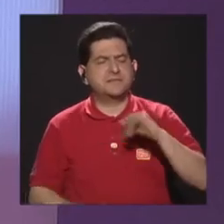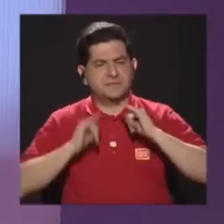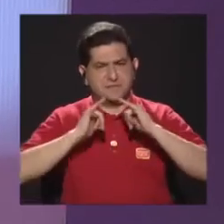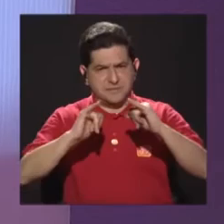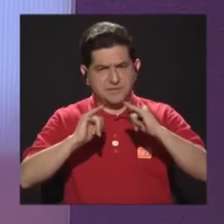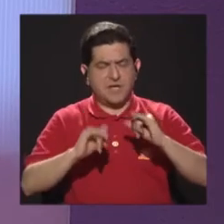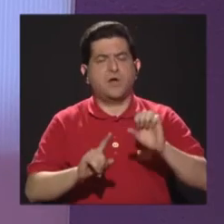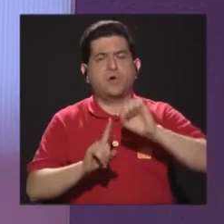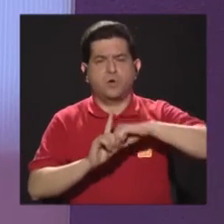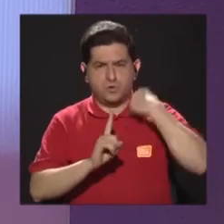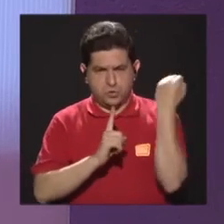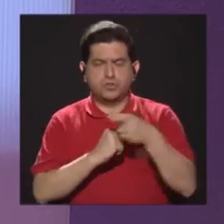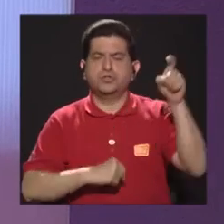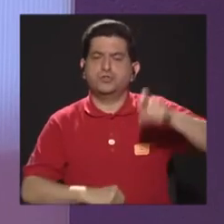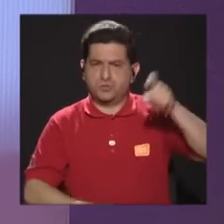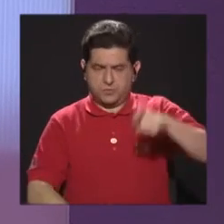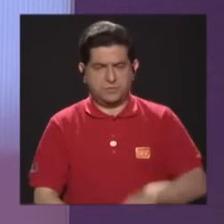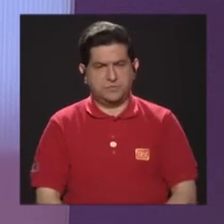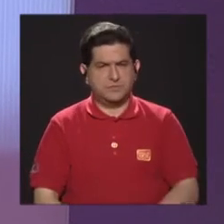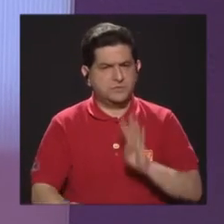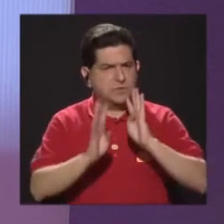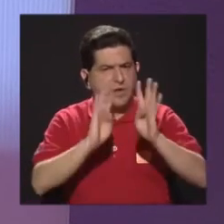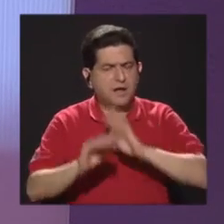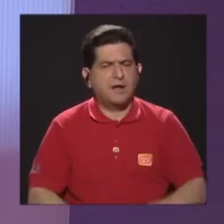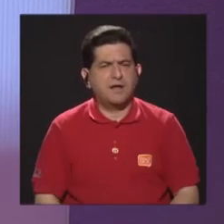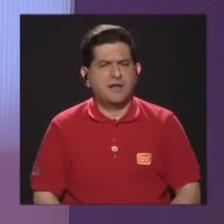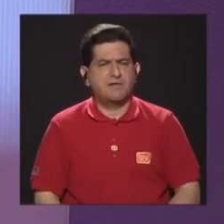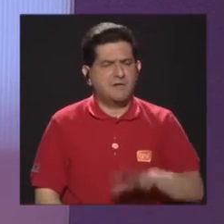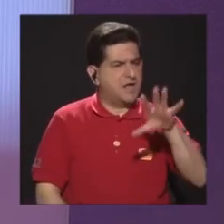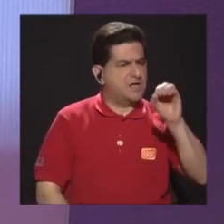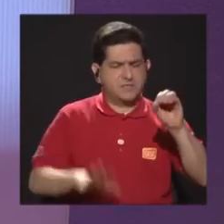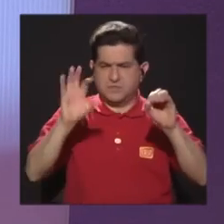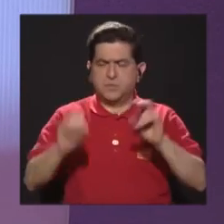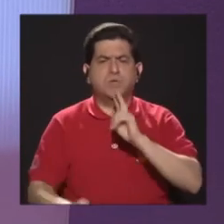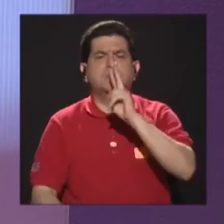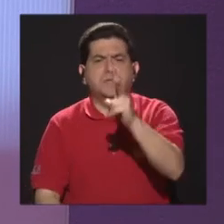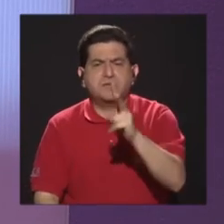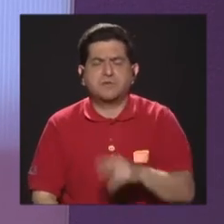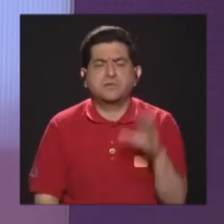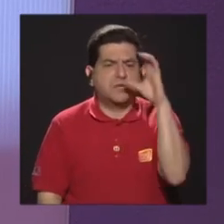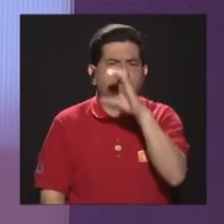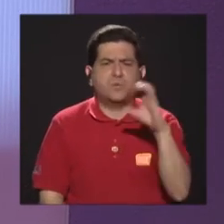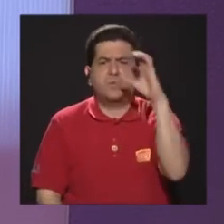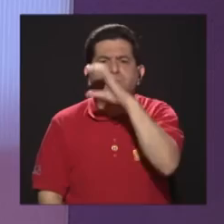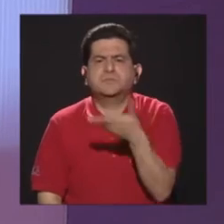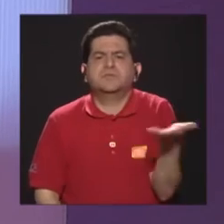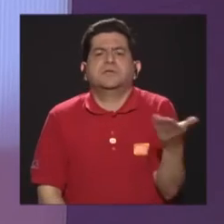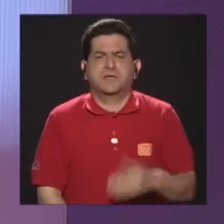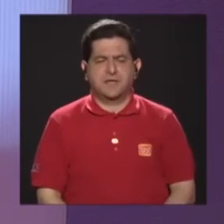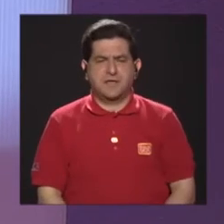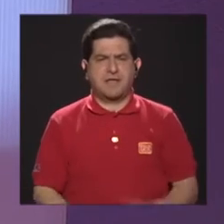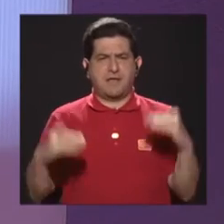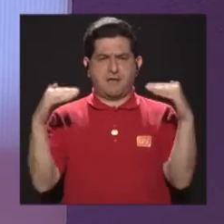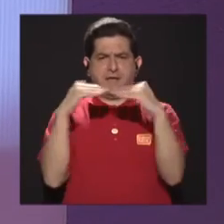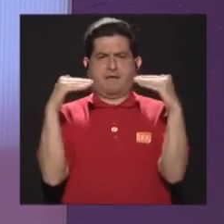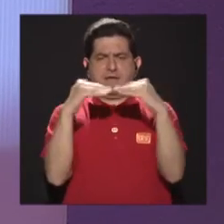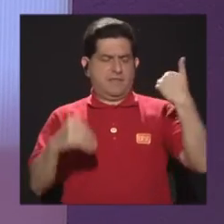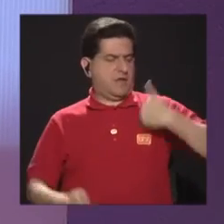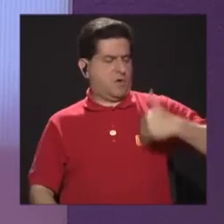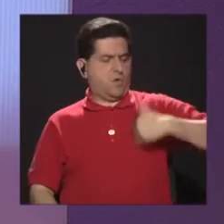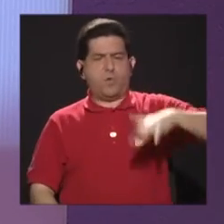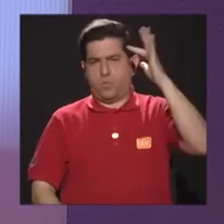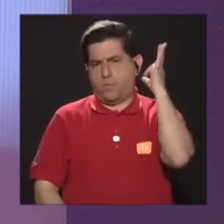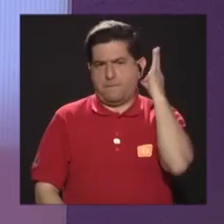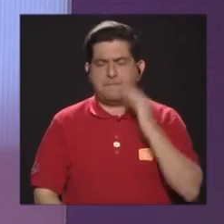de ciertas condiciones. Cuando hablamos de paridad real, ¿verdad? Estamos buscando una equidad entre hombres y